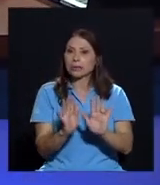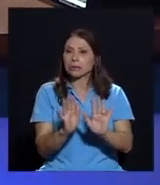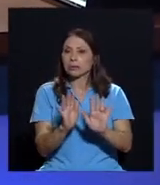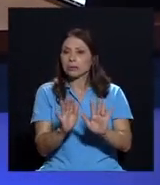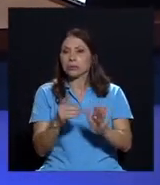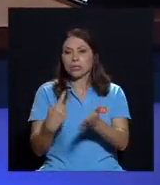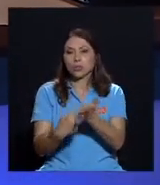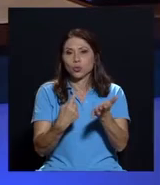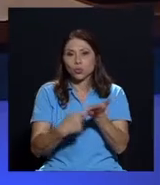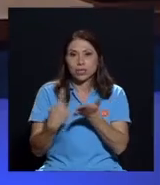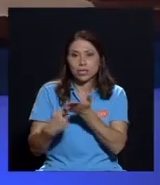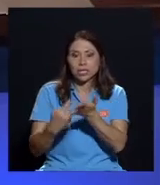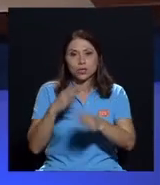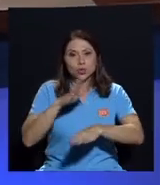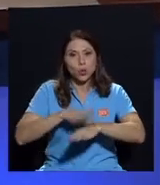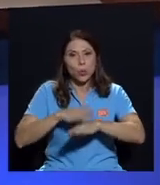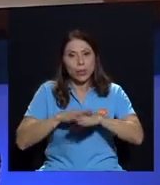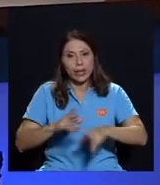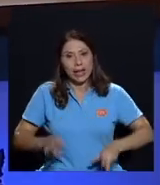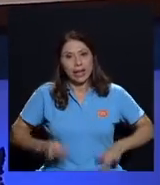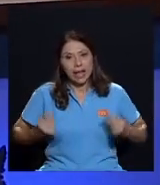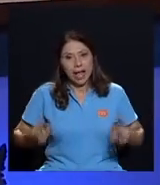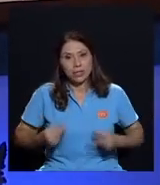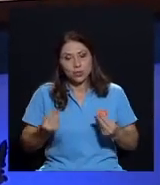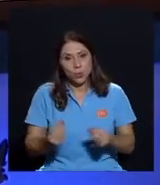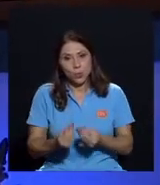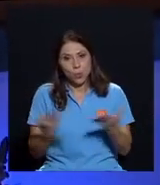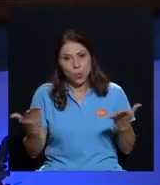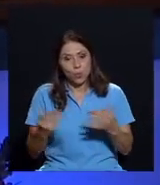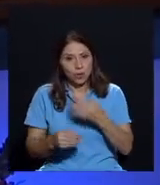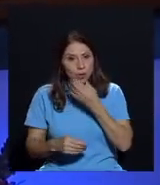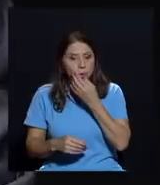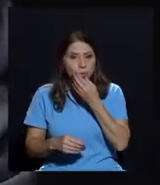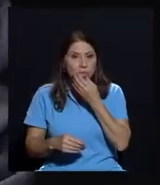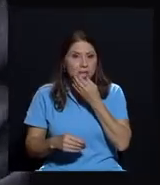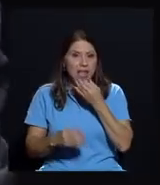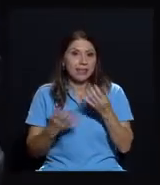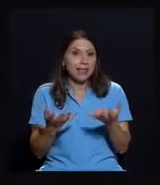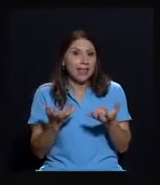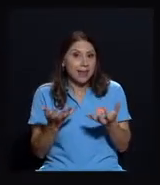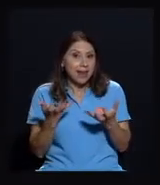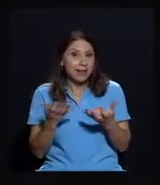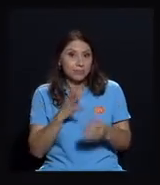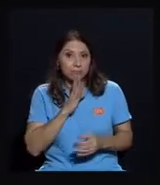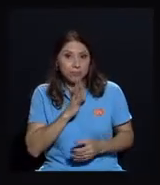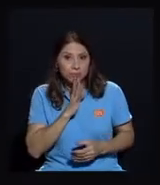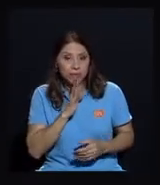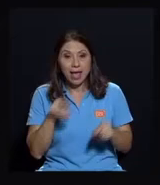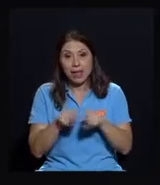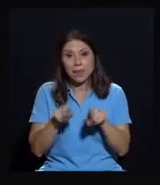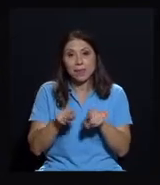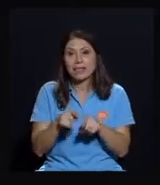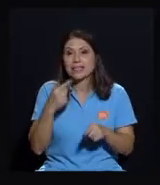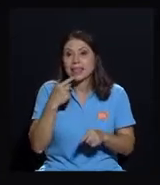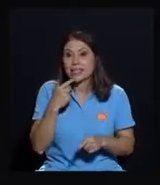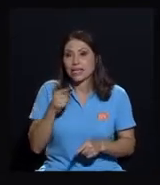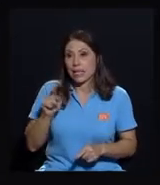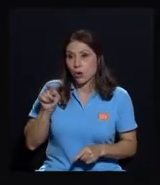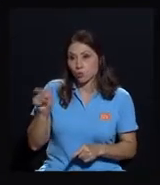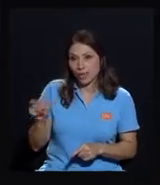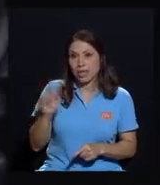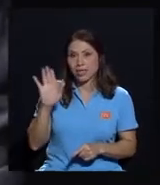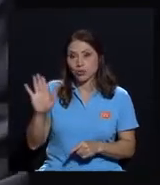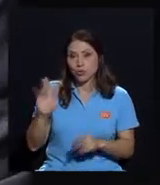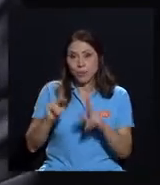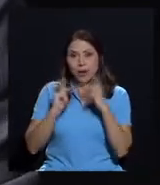del gasto público de querer entrarle además se dice que usted y su partido no quieren